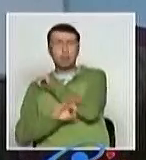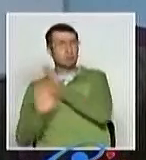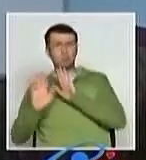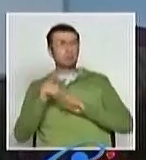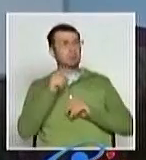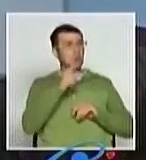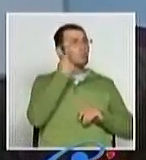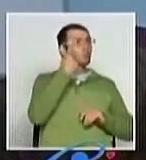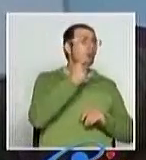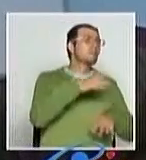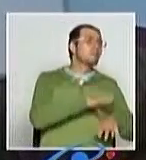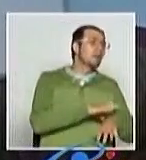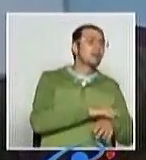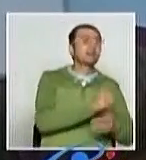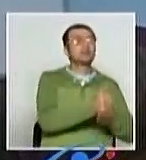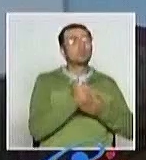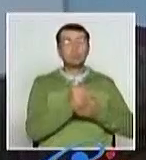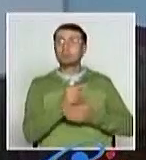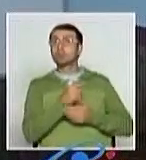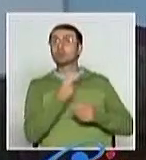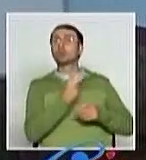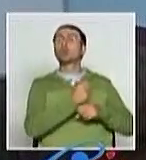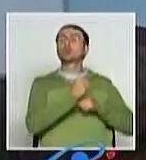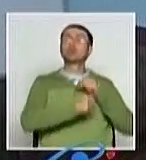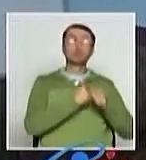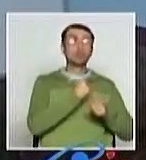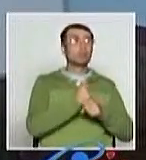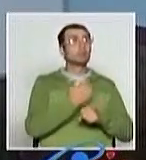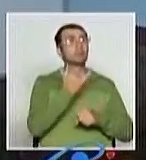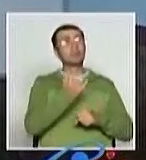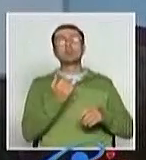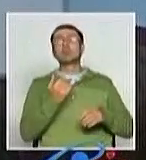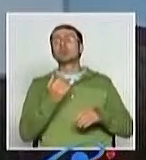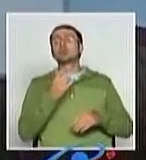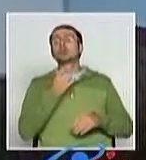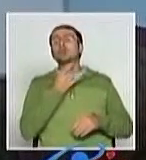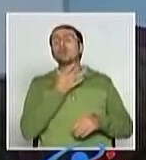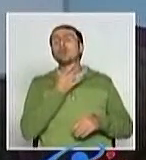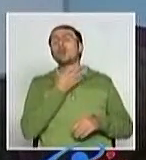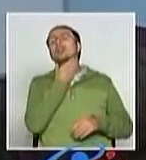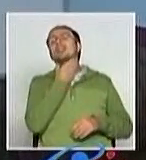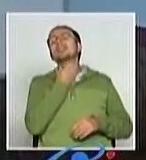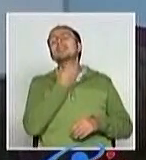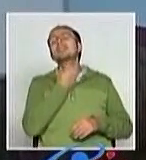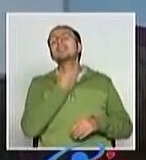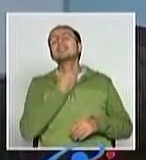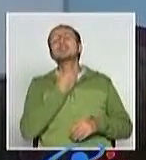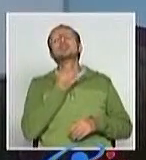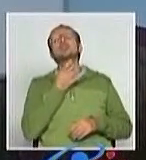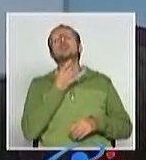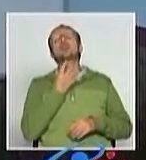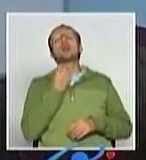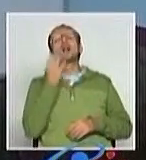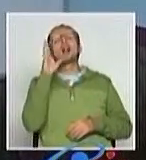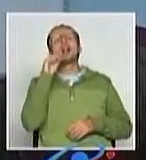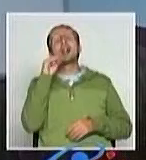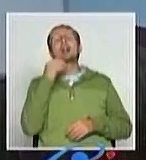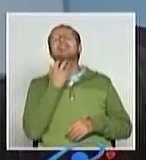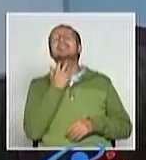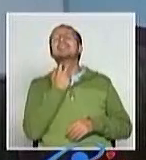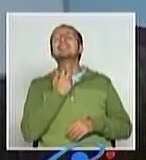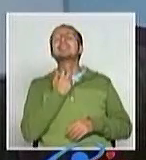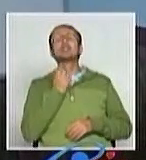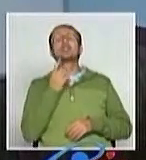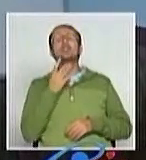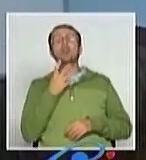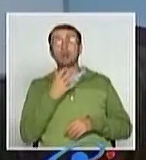porque llevaba 2 años con un dolor aquí en la garganta en las cuerdas vocales se hinchaba la